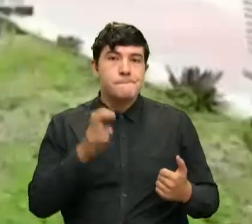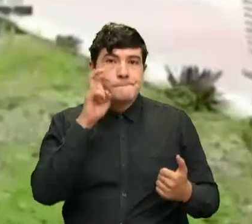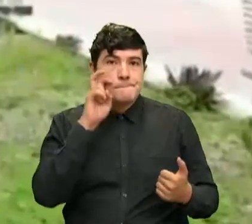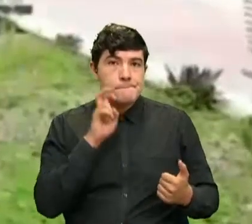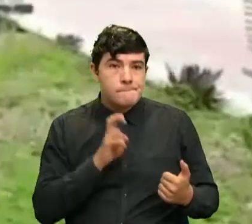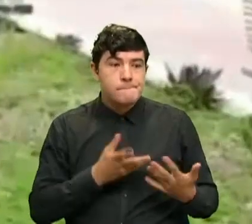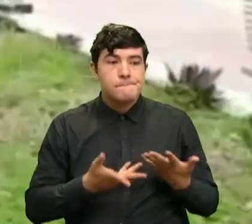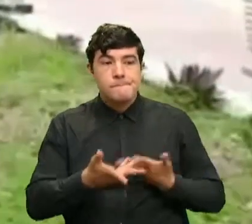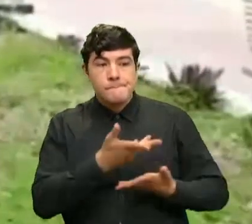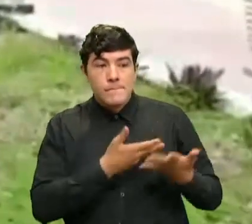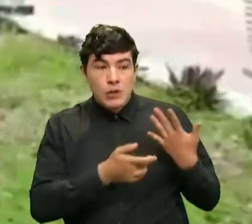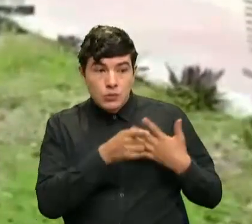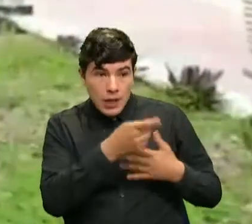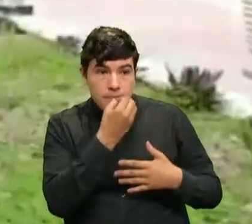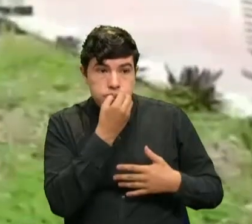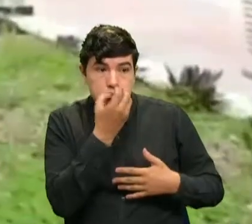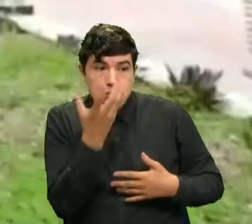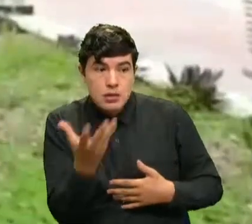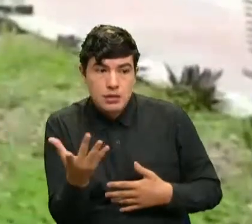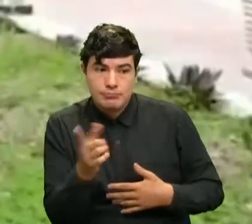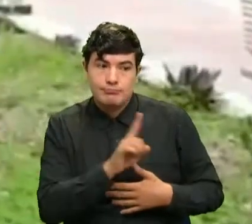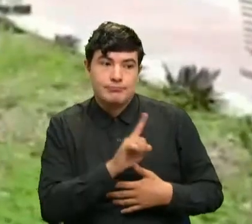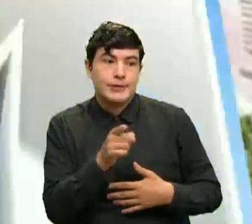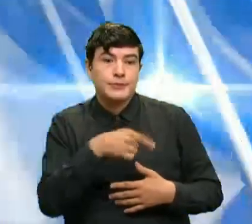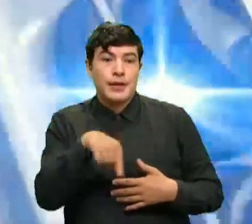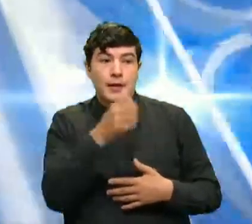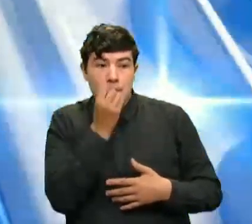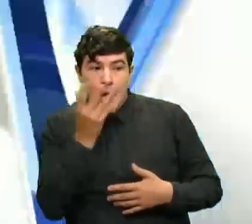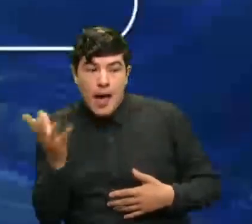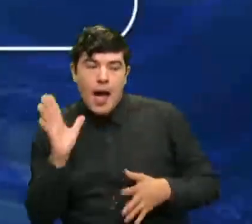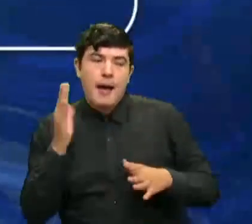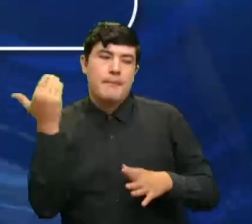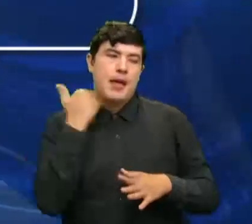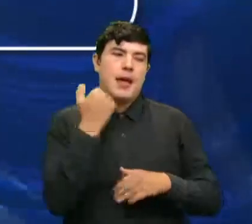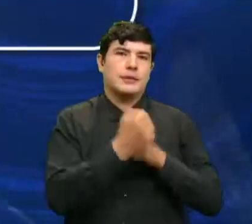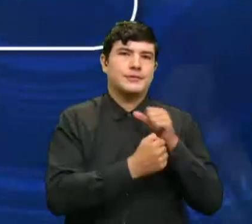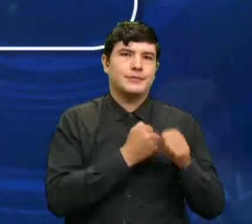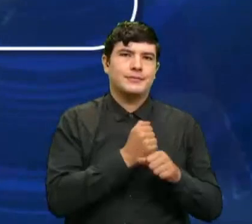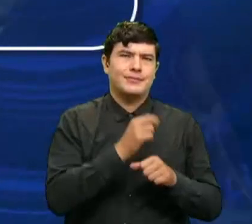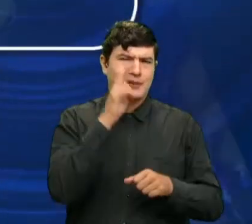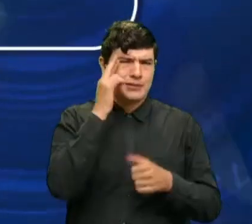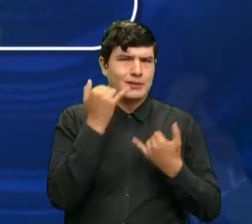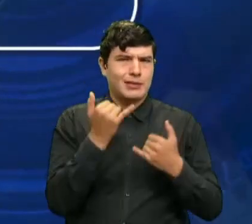denunciaran, porque si denunciaban iban a perder el año escolar.